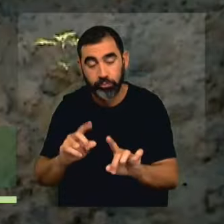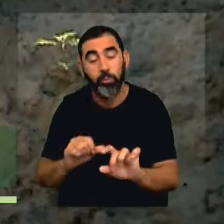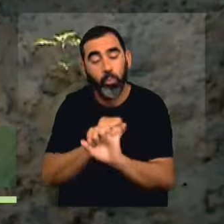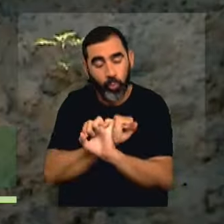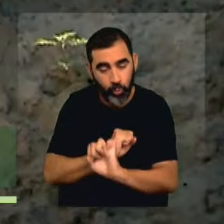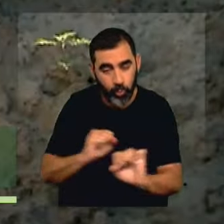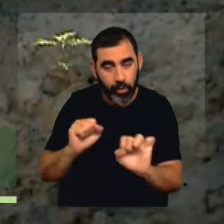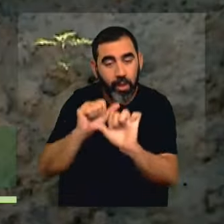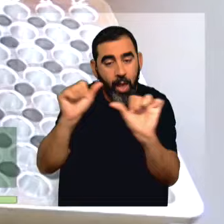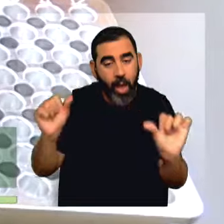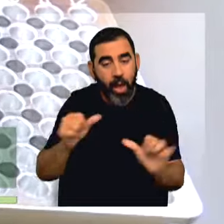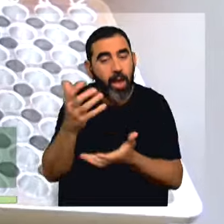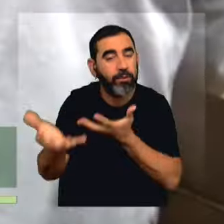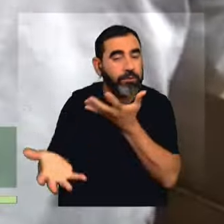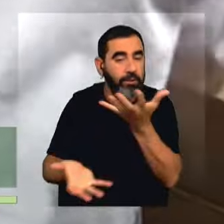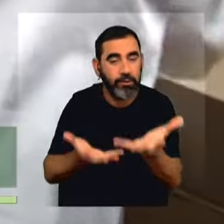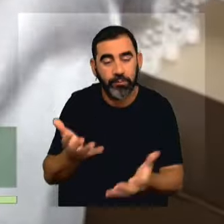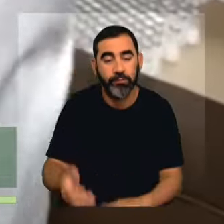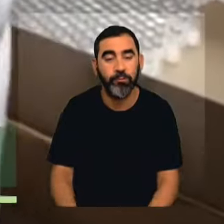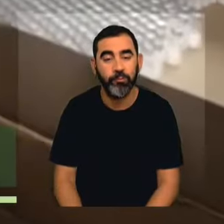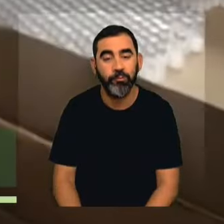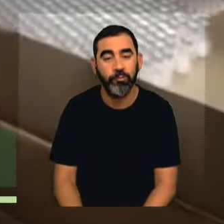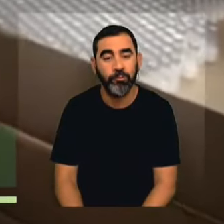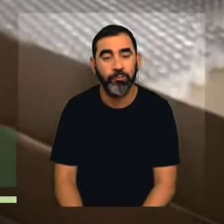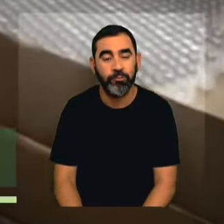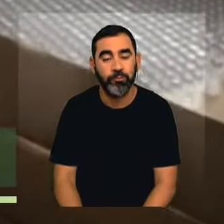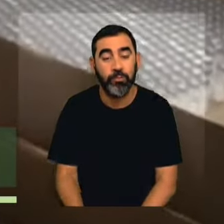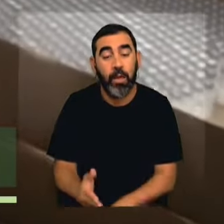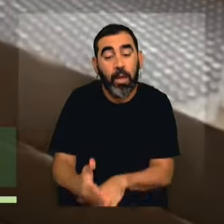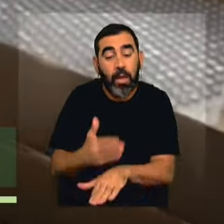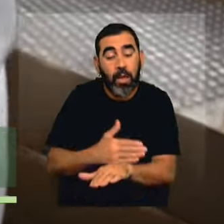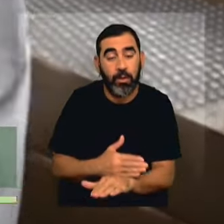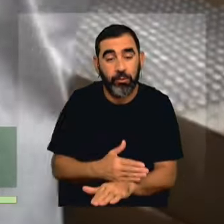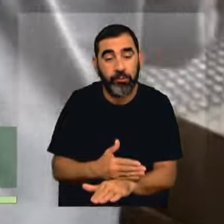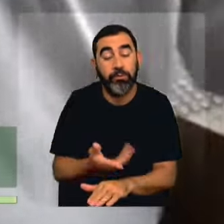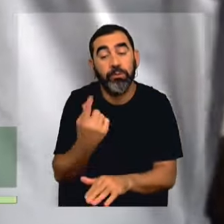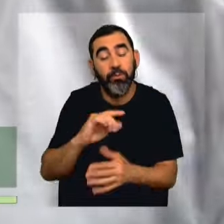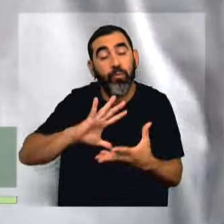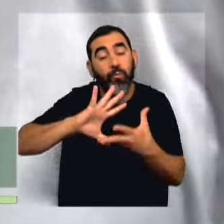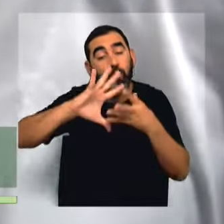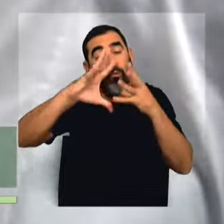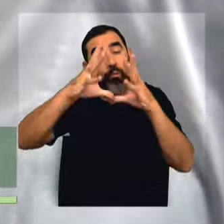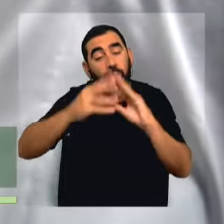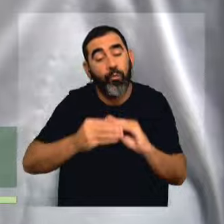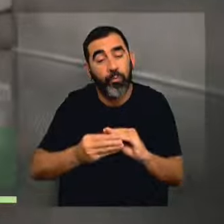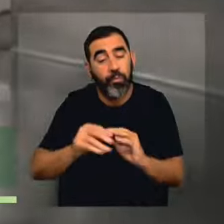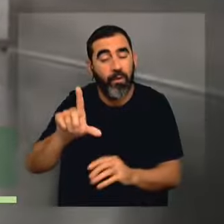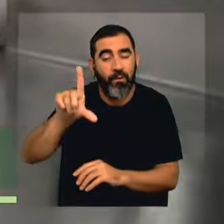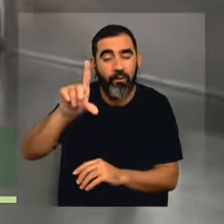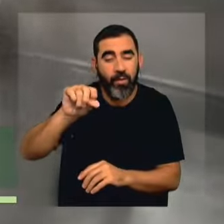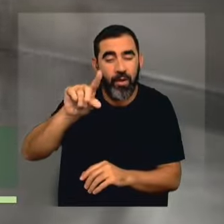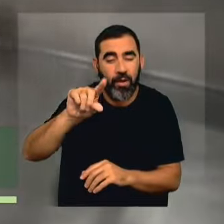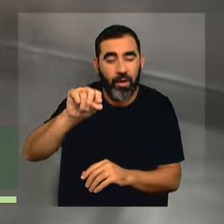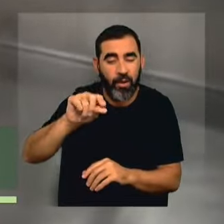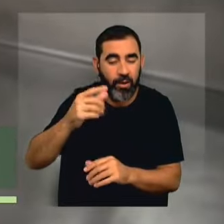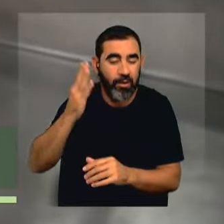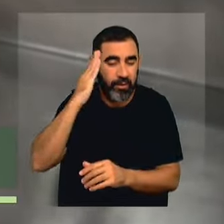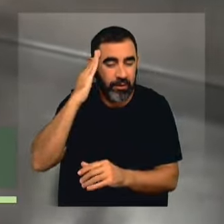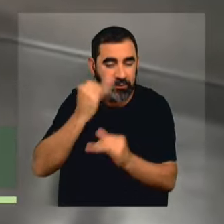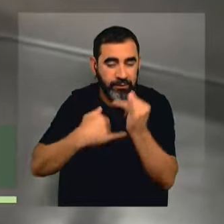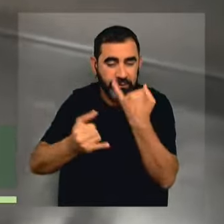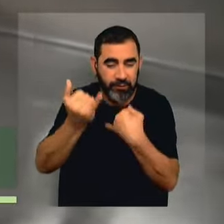a tomar acciones antes y esto es una forma bastante barata de conseguir